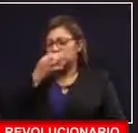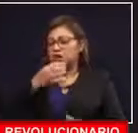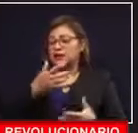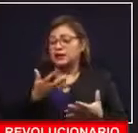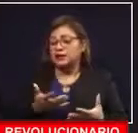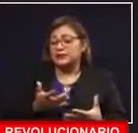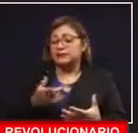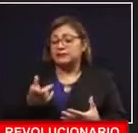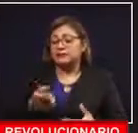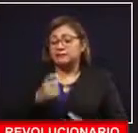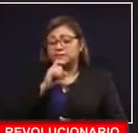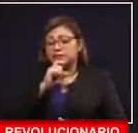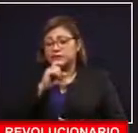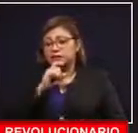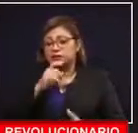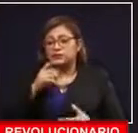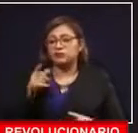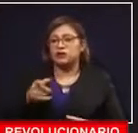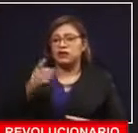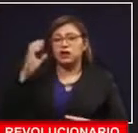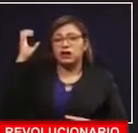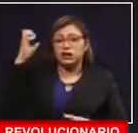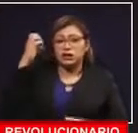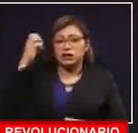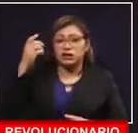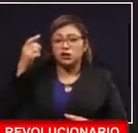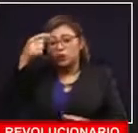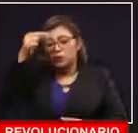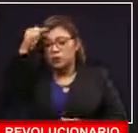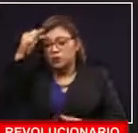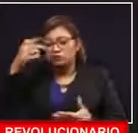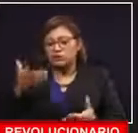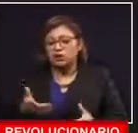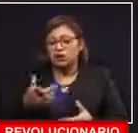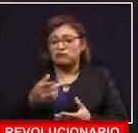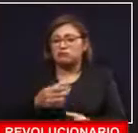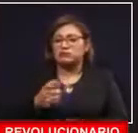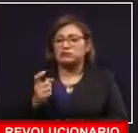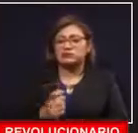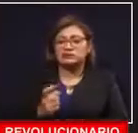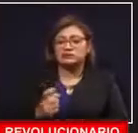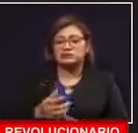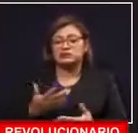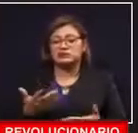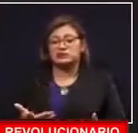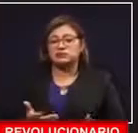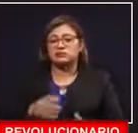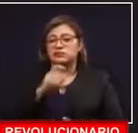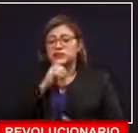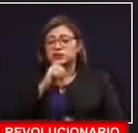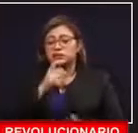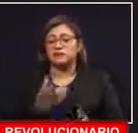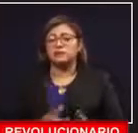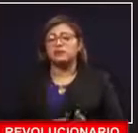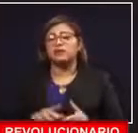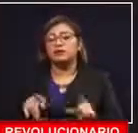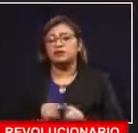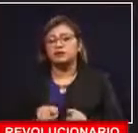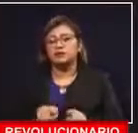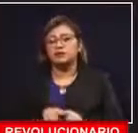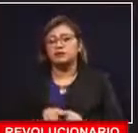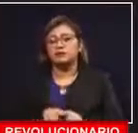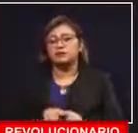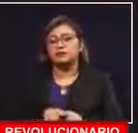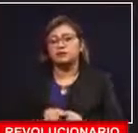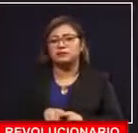la satisfacción a sus necesidades más apremiantes. Por lo tanto, es una aspiración que será bien recibida por todos nuestros indígenas